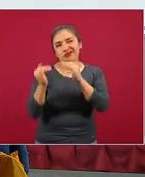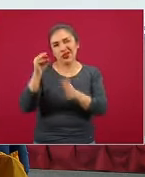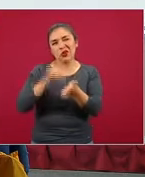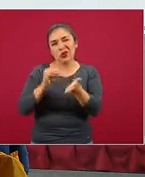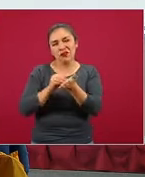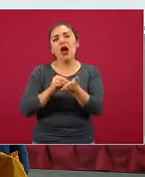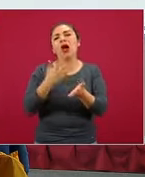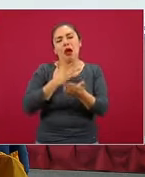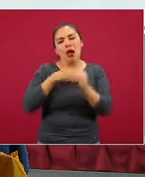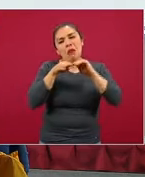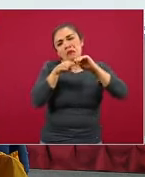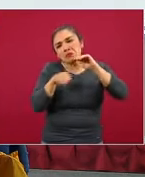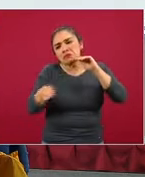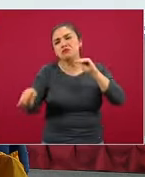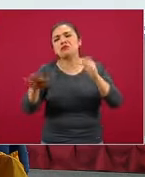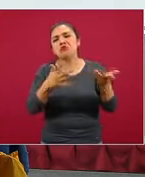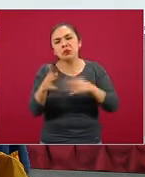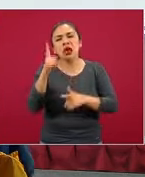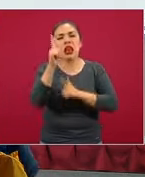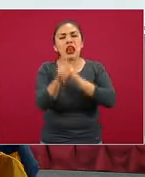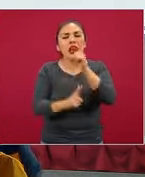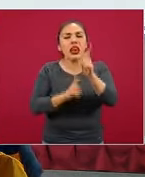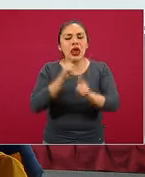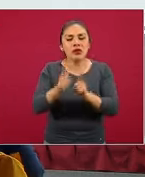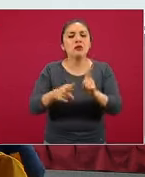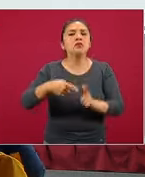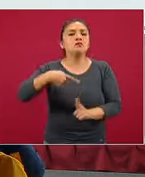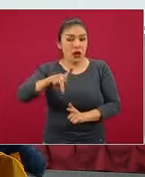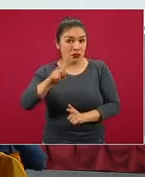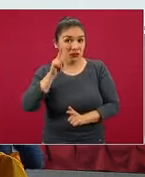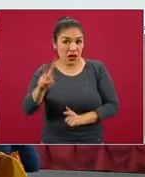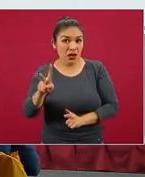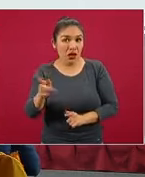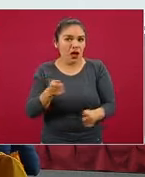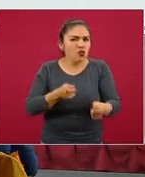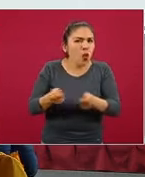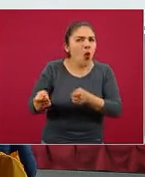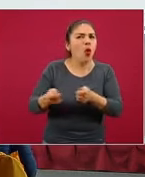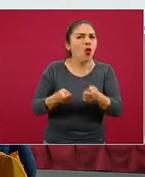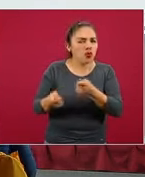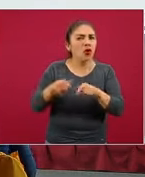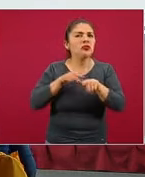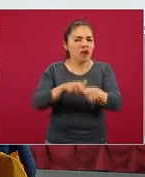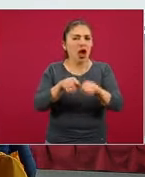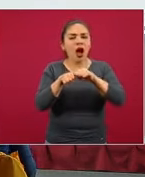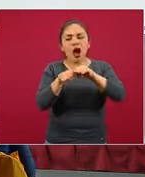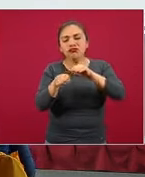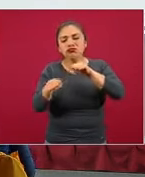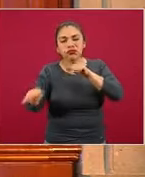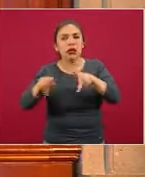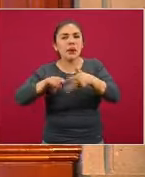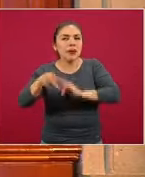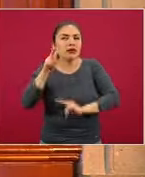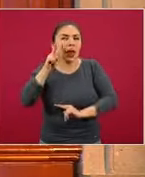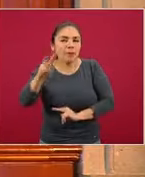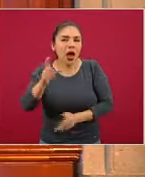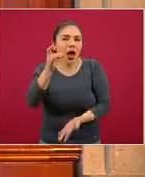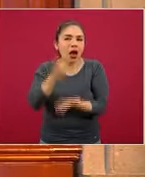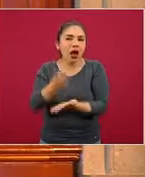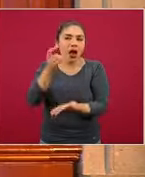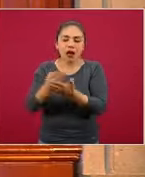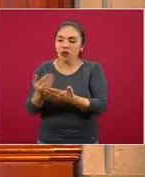una caída con una descendencia mucho más lenta, aunque sí tiene una tendencia descendente que se empieza a evidenciar en las